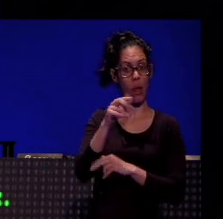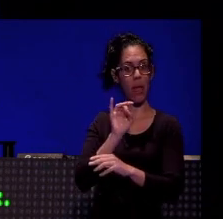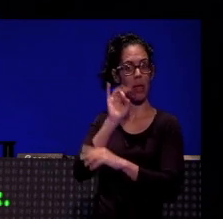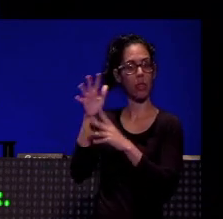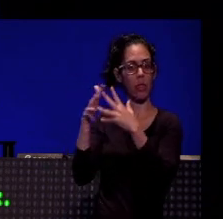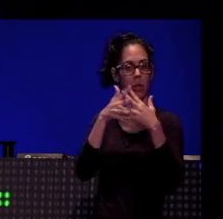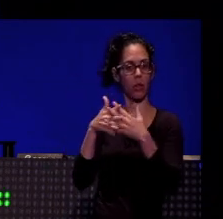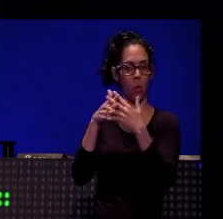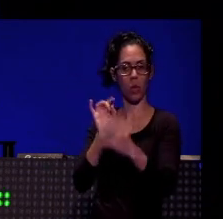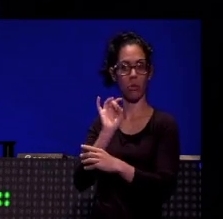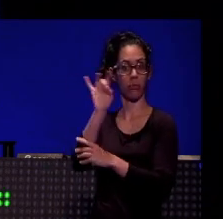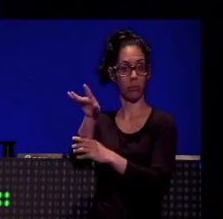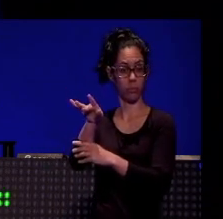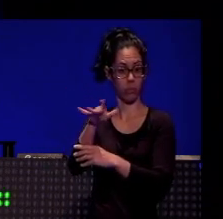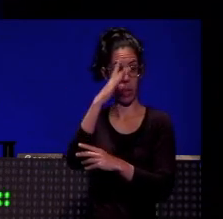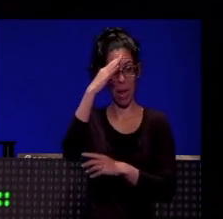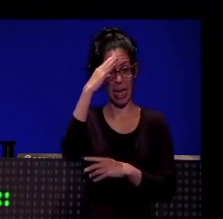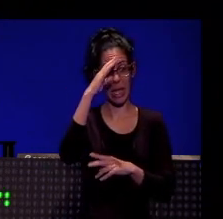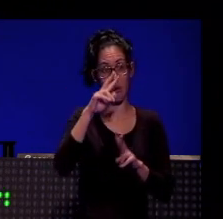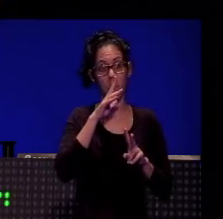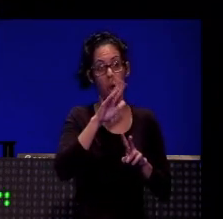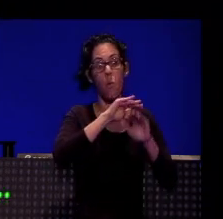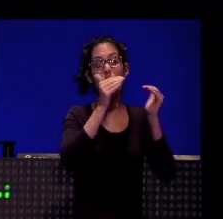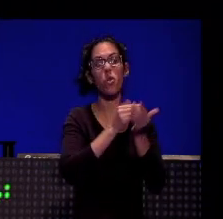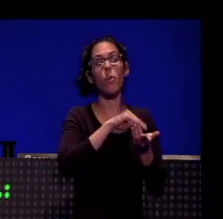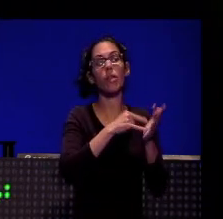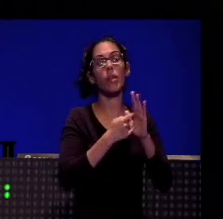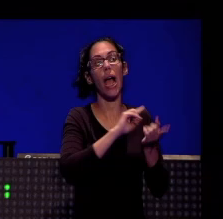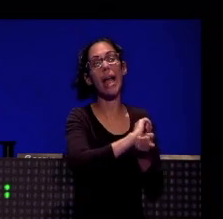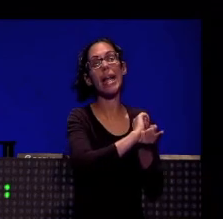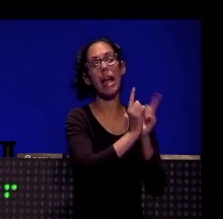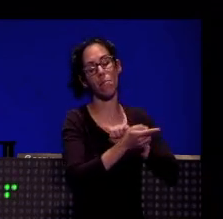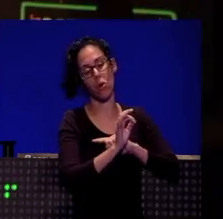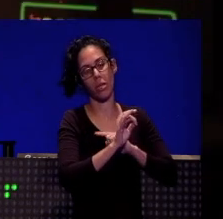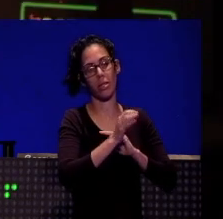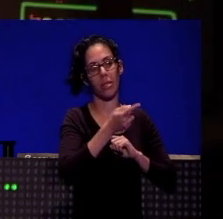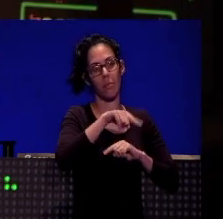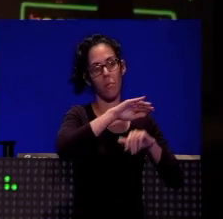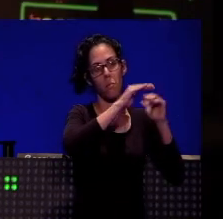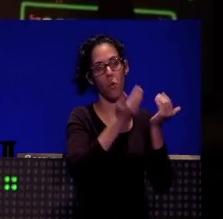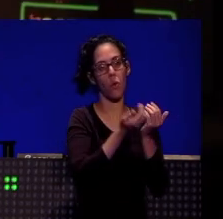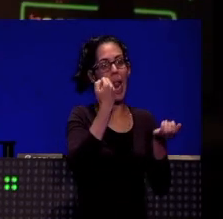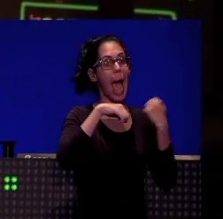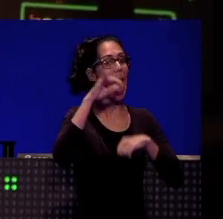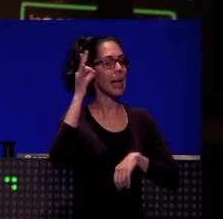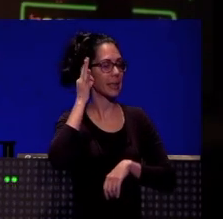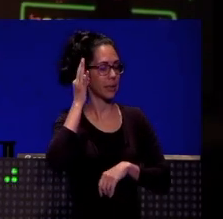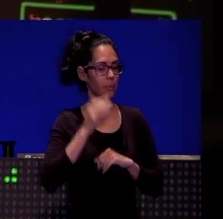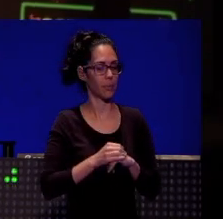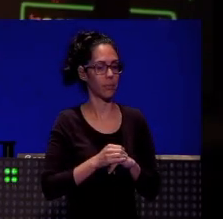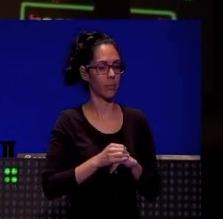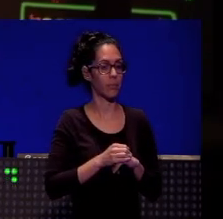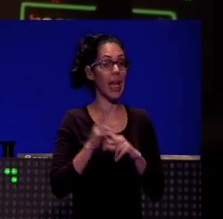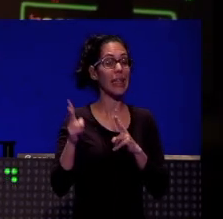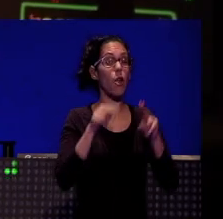eeuu a imaginar lo que ha cambiado el mundo de de las actrices bueno el internado jo